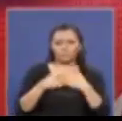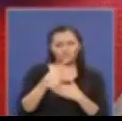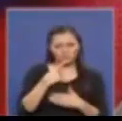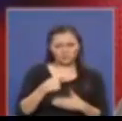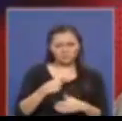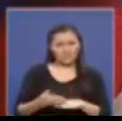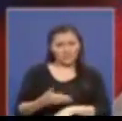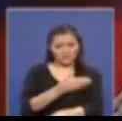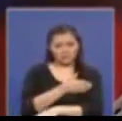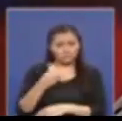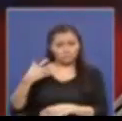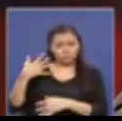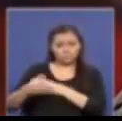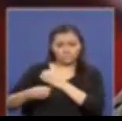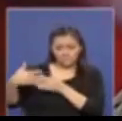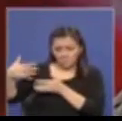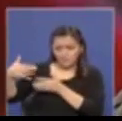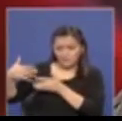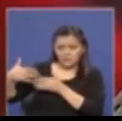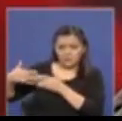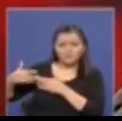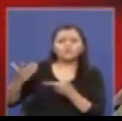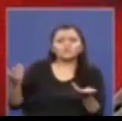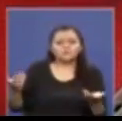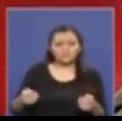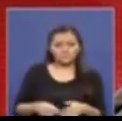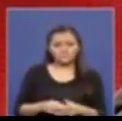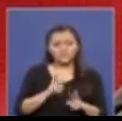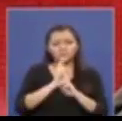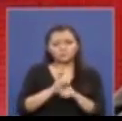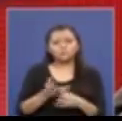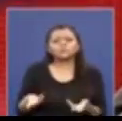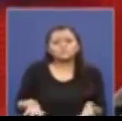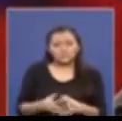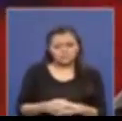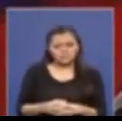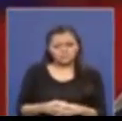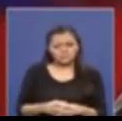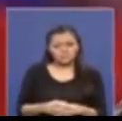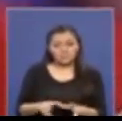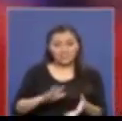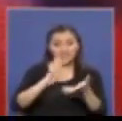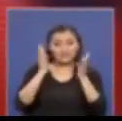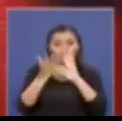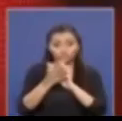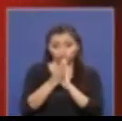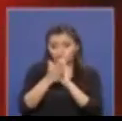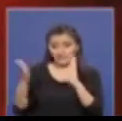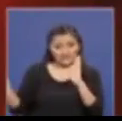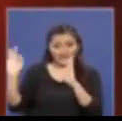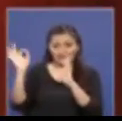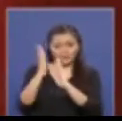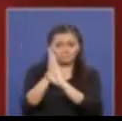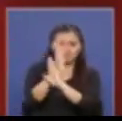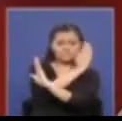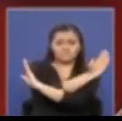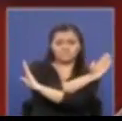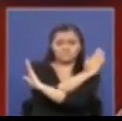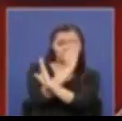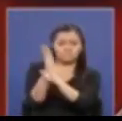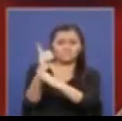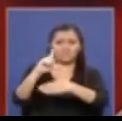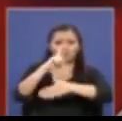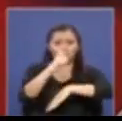han manejado durante toda la historia? ¿Y dónde estaba Ecuador antes de la Revolución Ciudadana? ¿Se acuerdan o no se acuerdan? De los países más atrasados